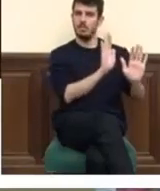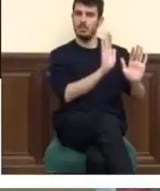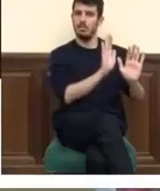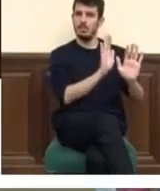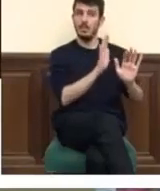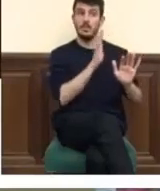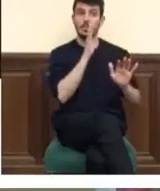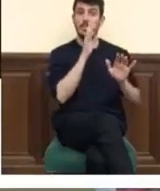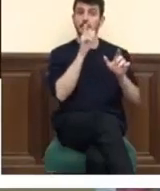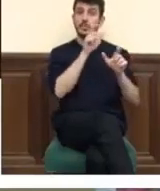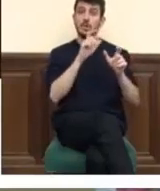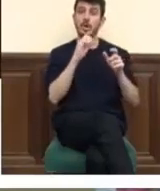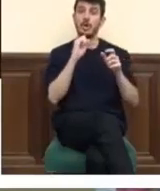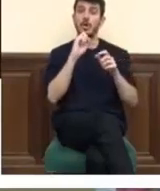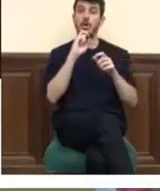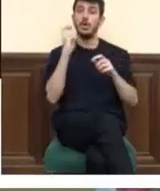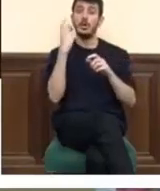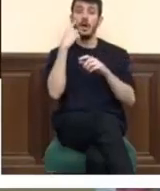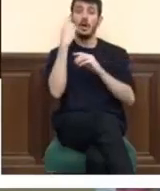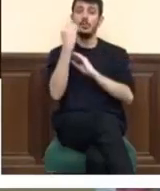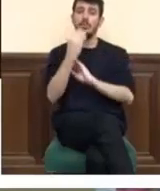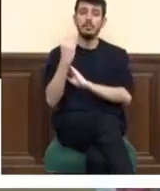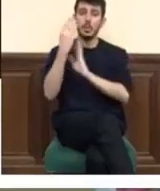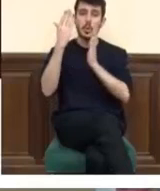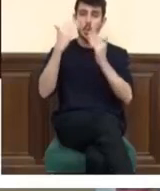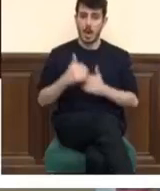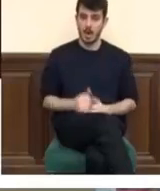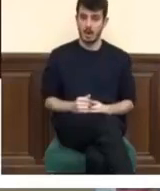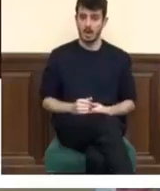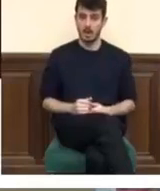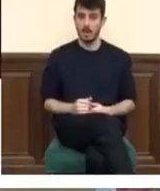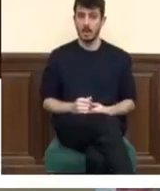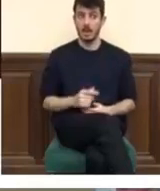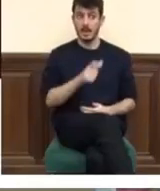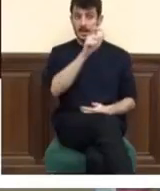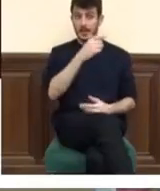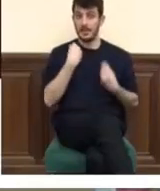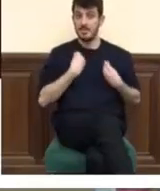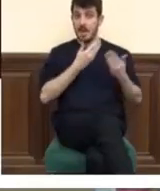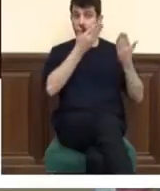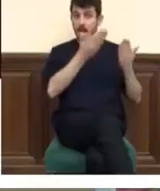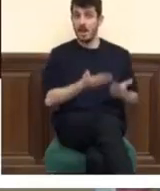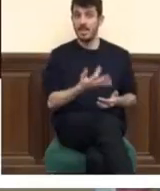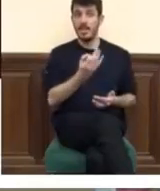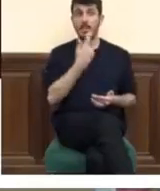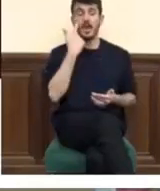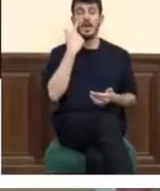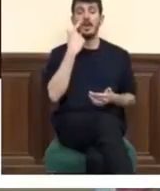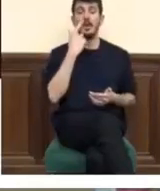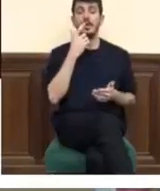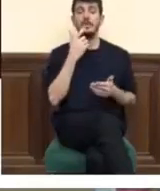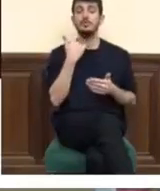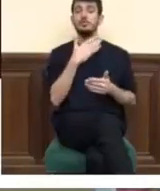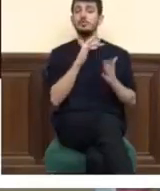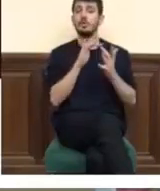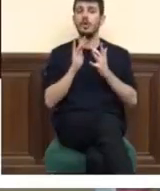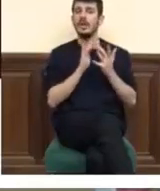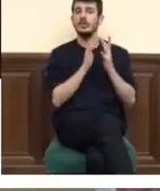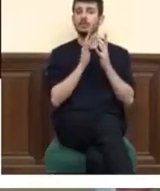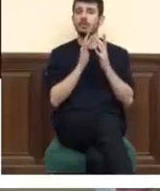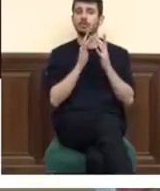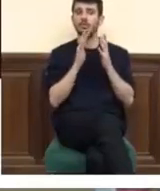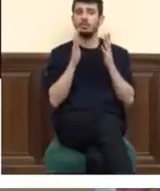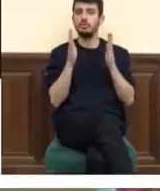porque no tiene a nadie que la cuide, que sea ella misma la que tiene que avisar a todos sus